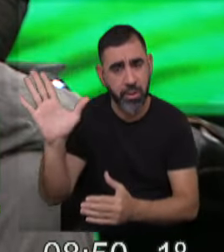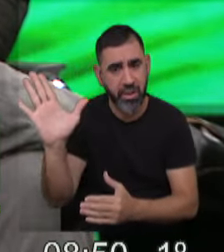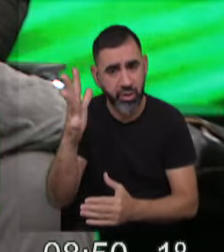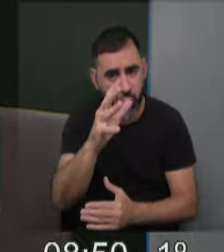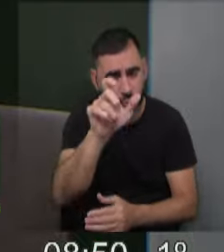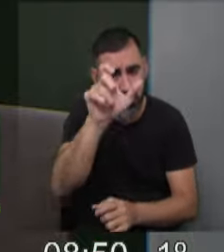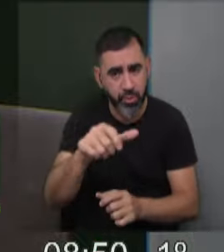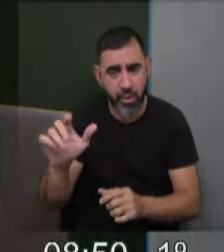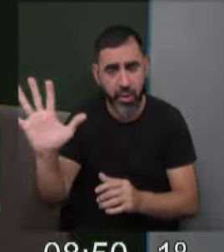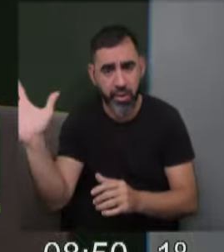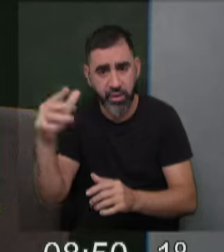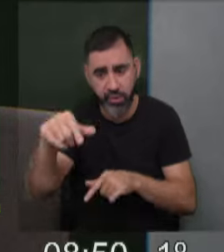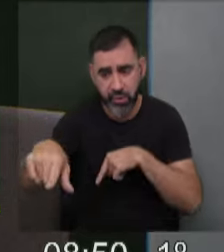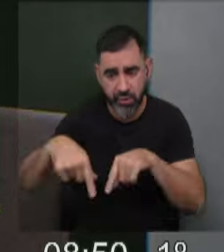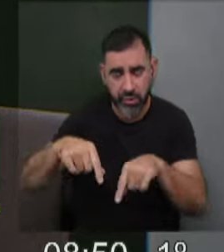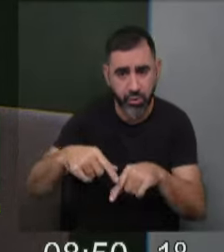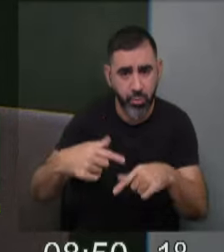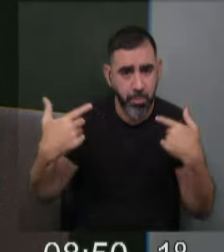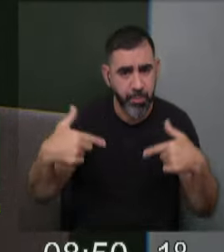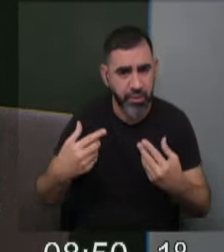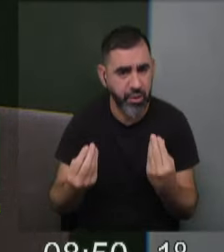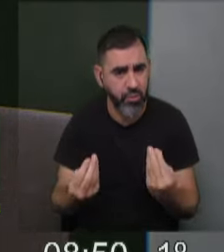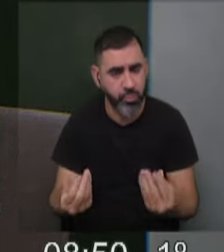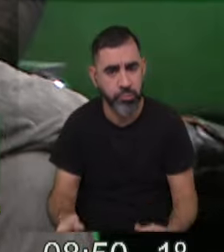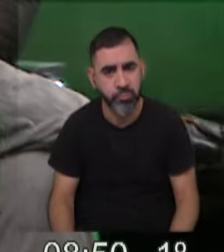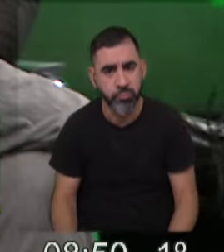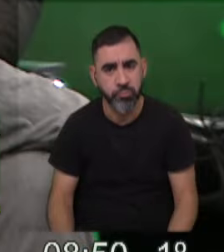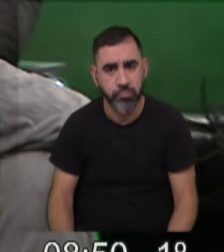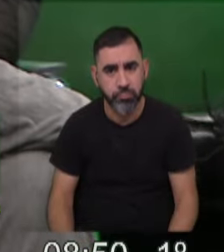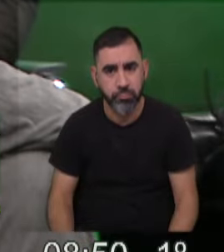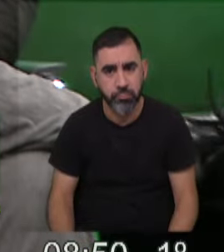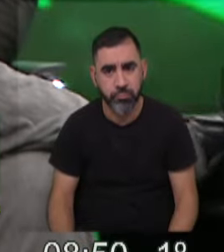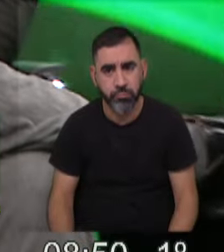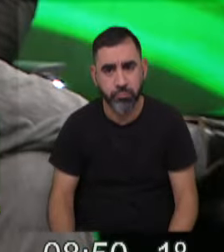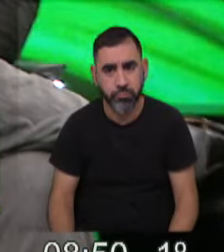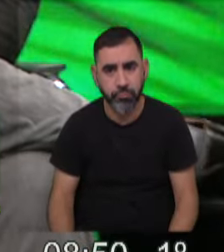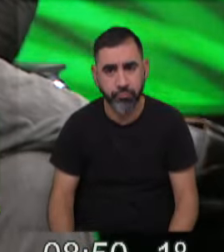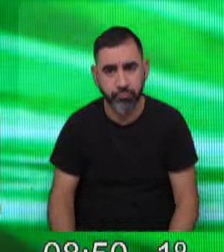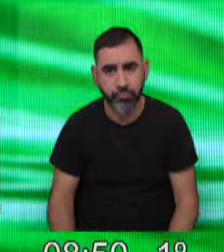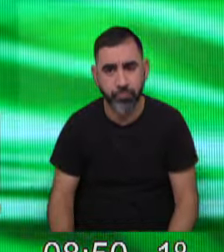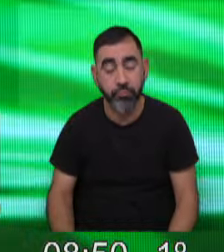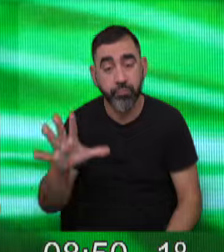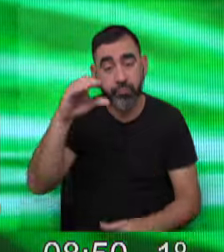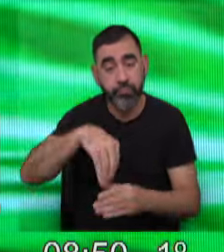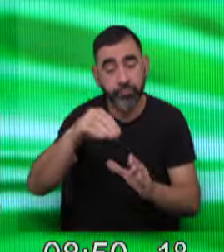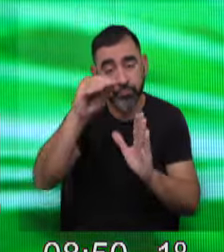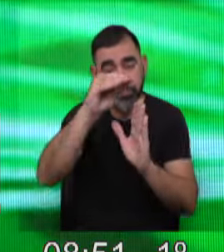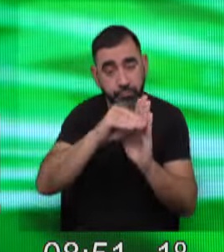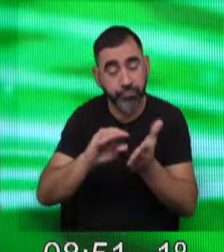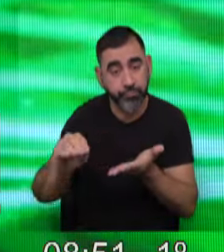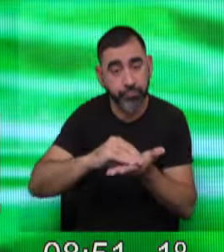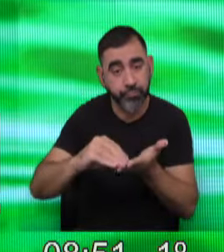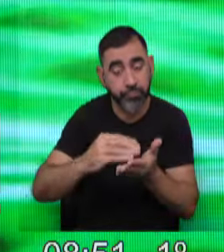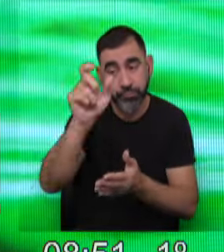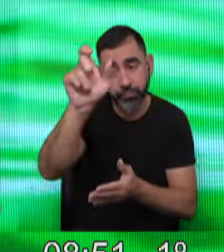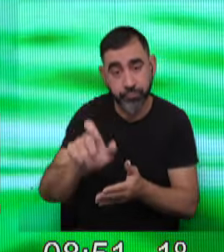que viene afuera a hacer un trámite en los ministerios? Bien, Pilar, todo eso. Es decir, incluir en los registros administrativos, es decir, cuando